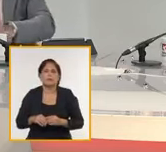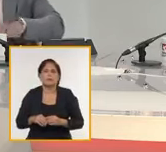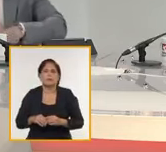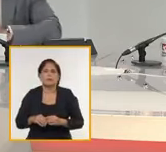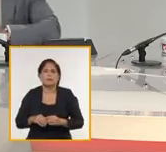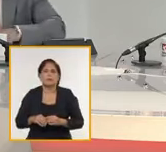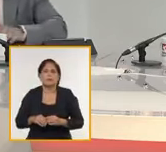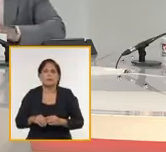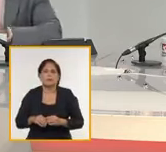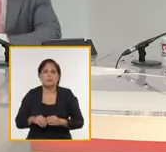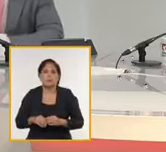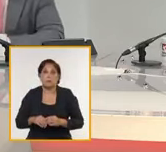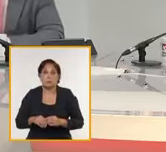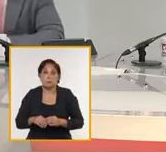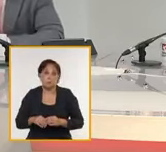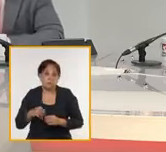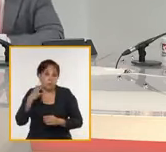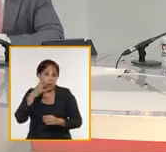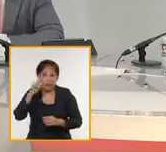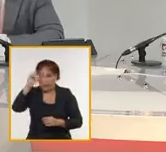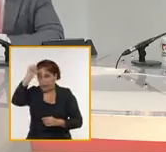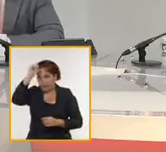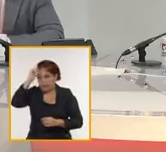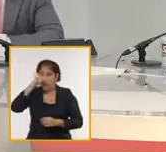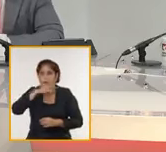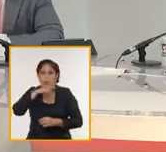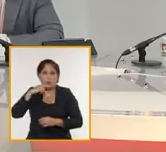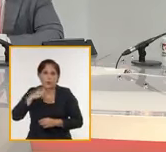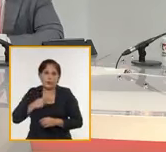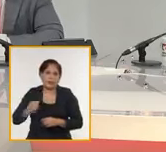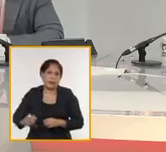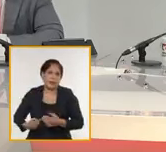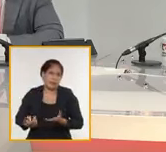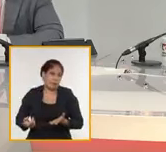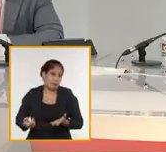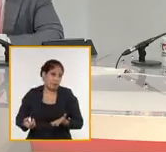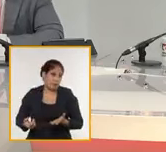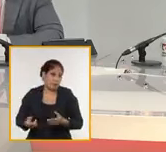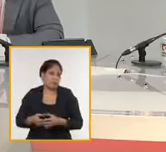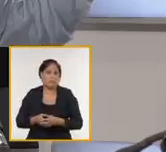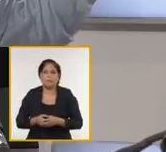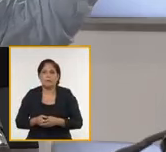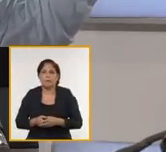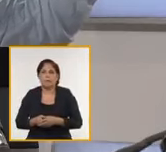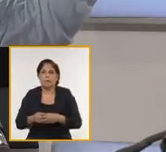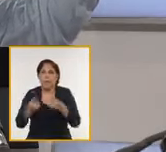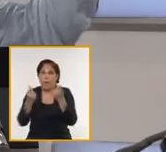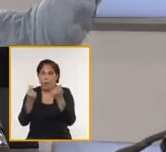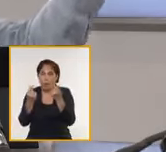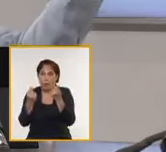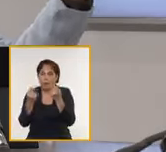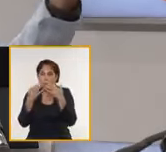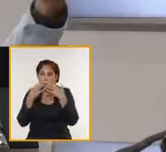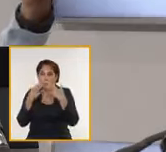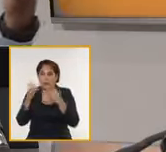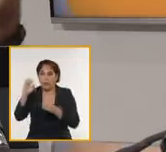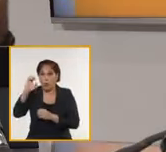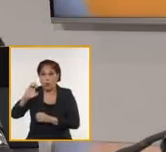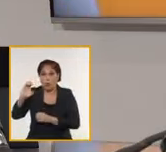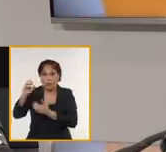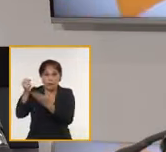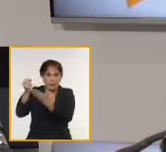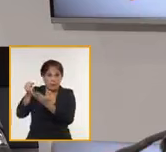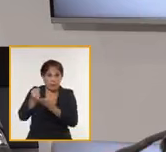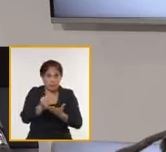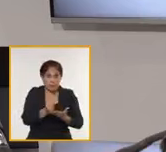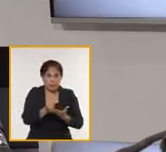para estos tres grandes países que... Se dice que el péndulo de la economía mundial viene trasladándose de Occidente hacia